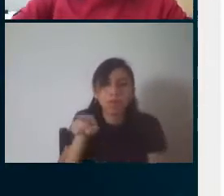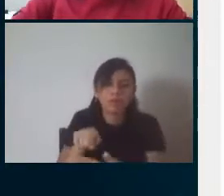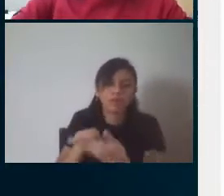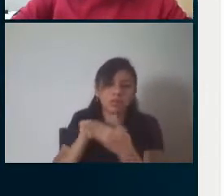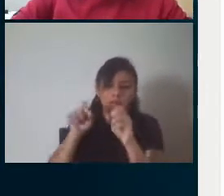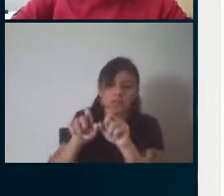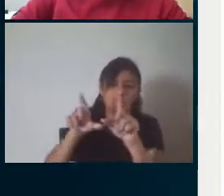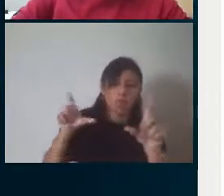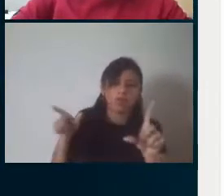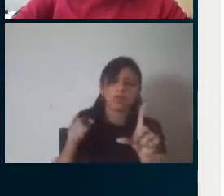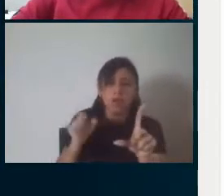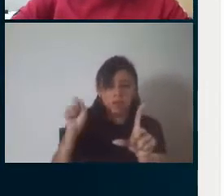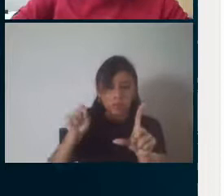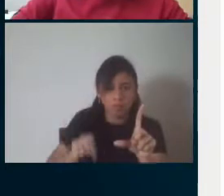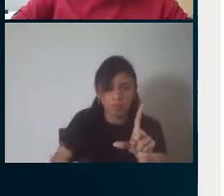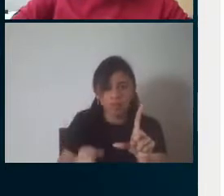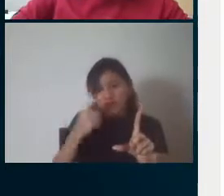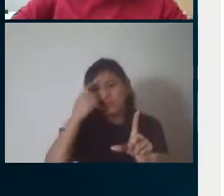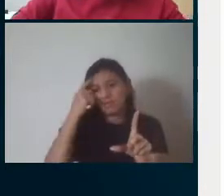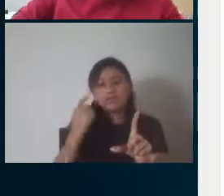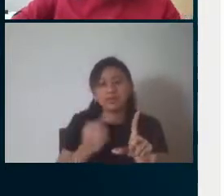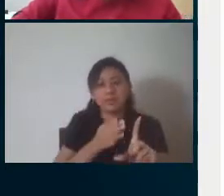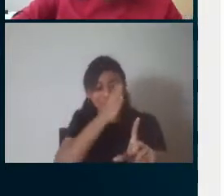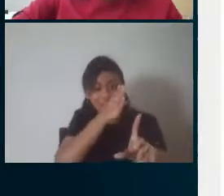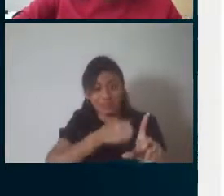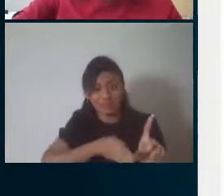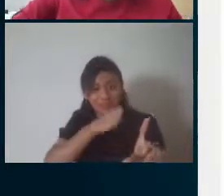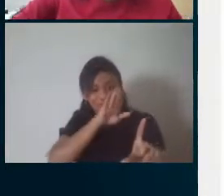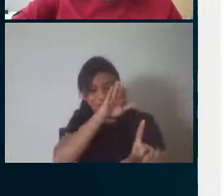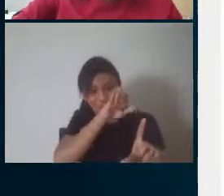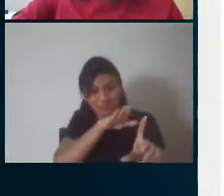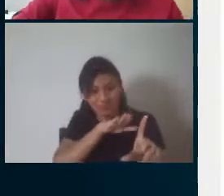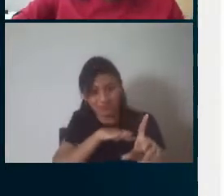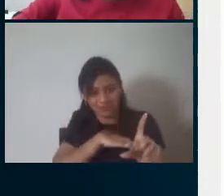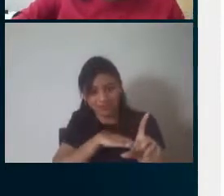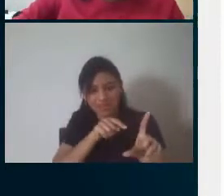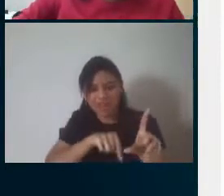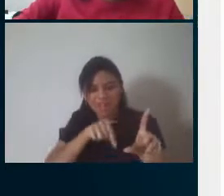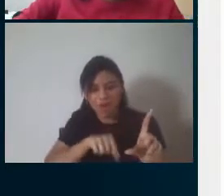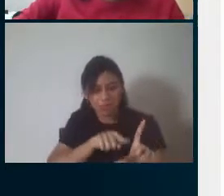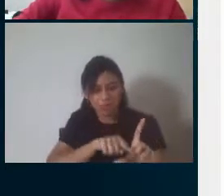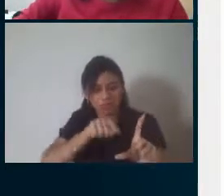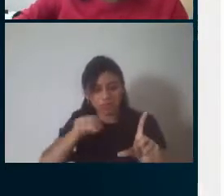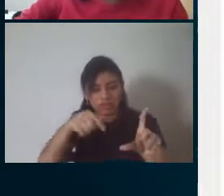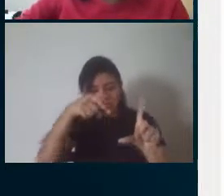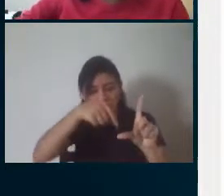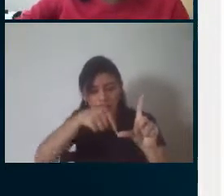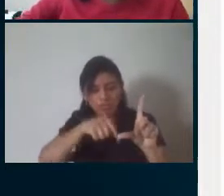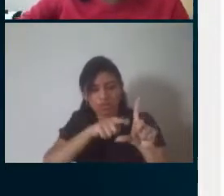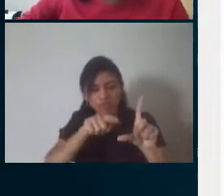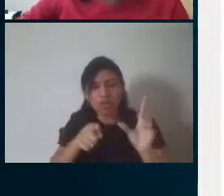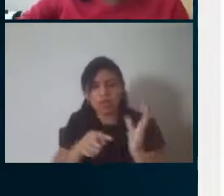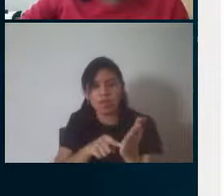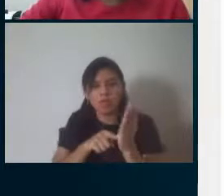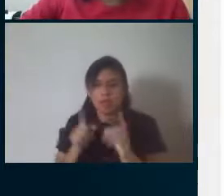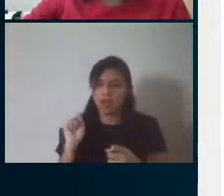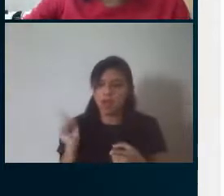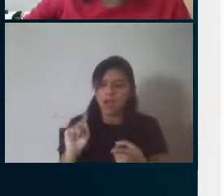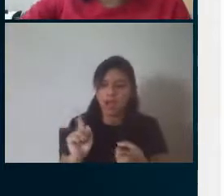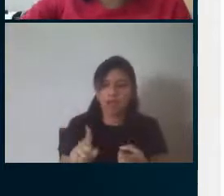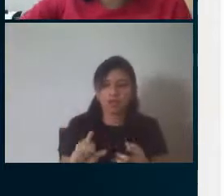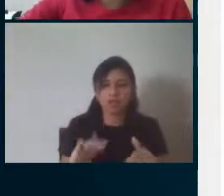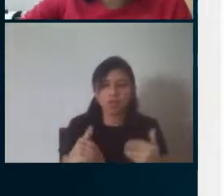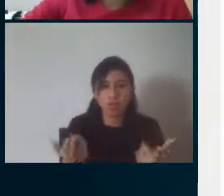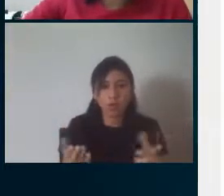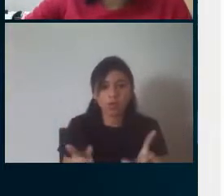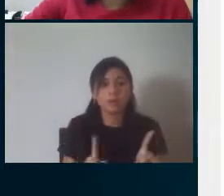largo de los años y debajo de esta gráfica, en la parte de acá, se encuentra la representación de esta información, pero con